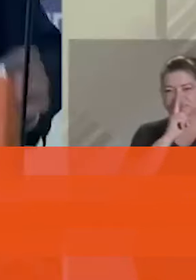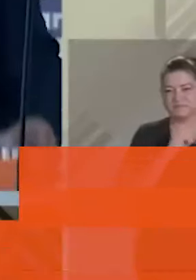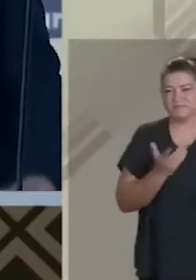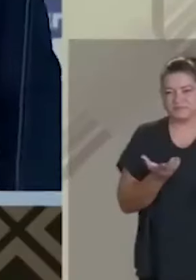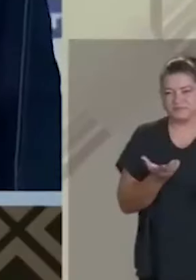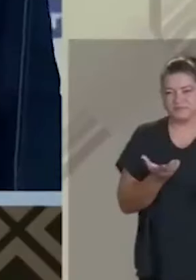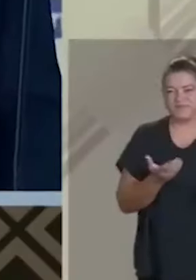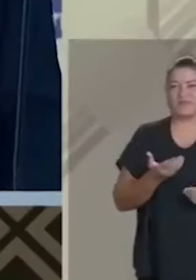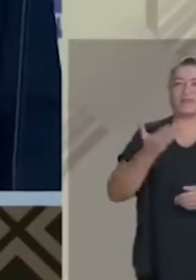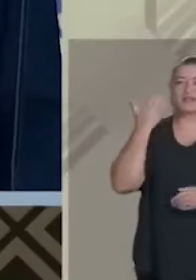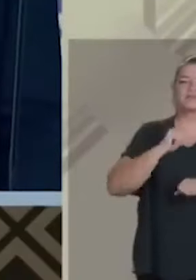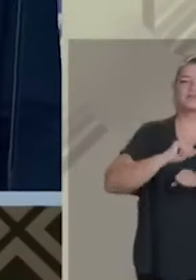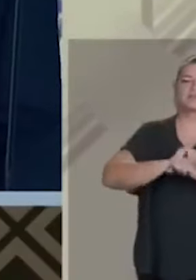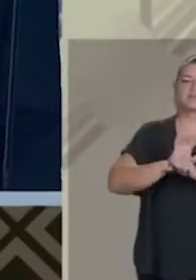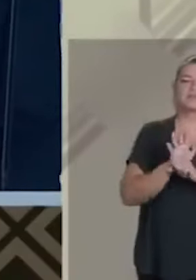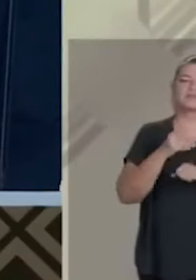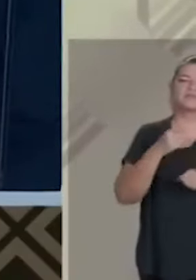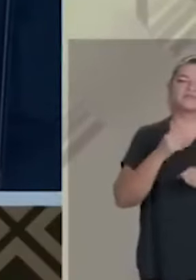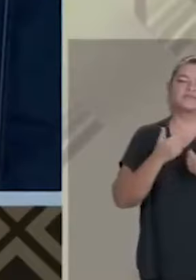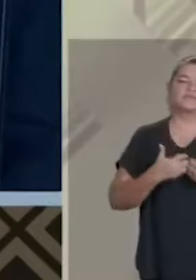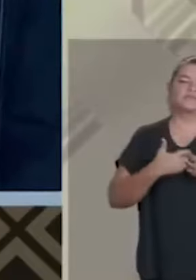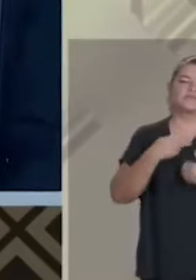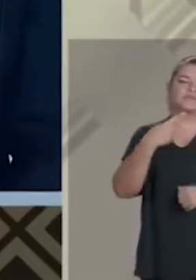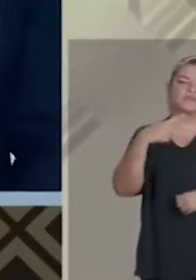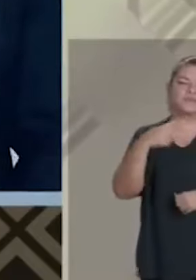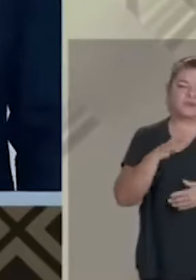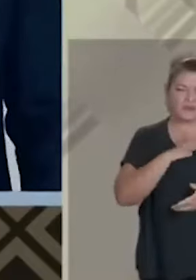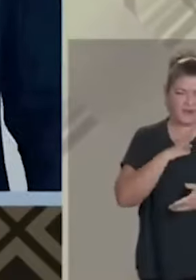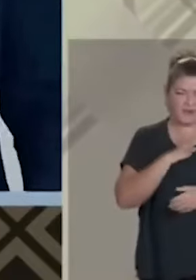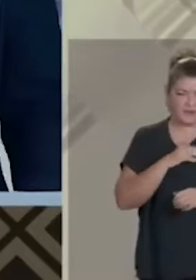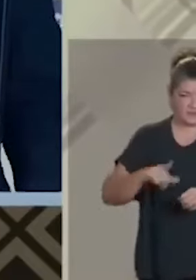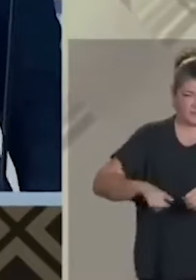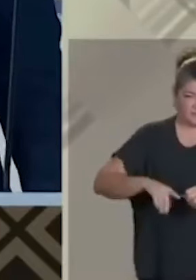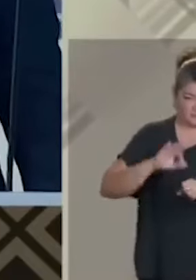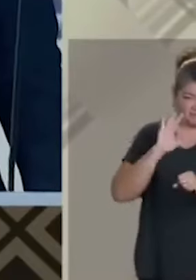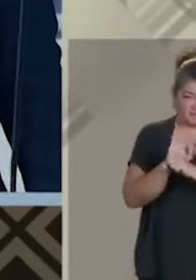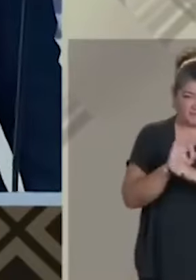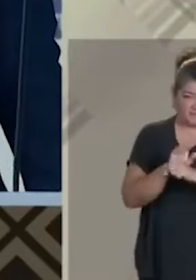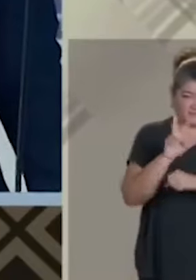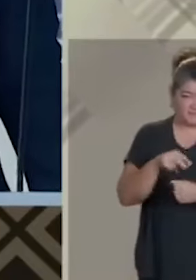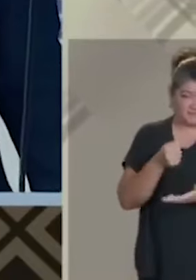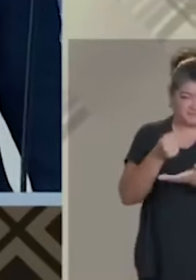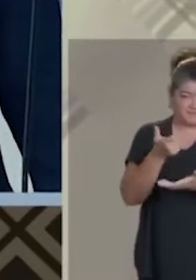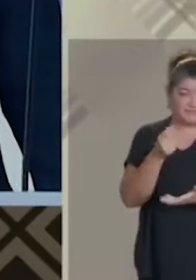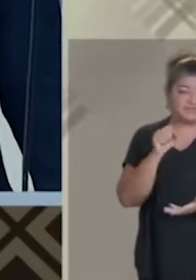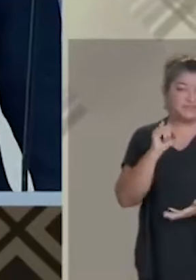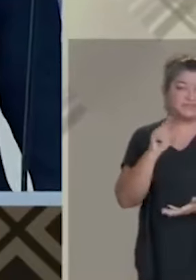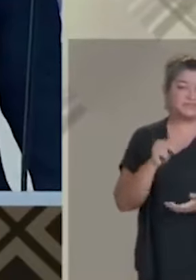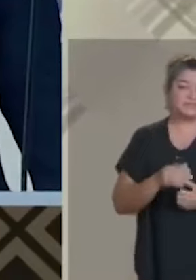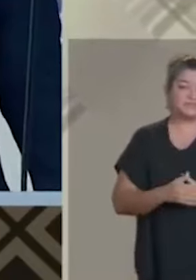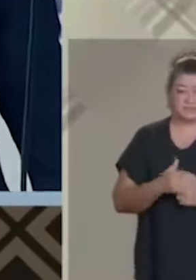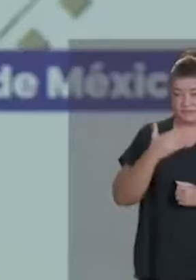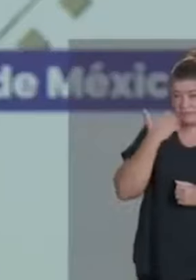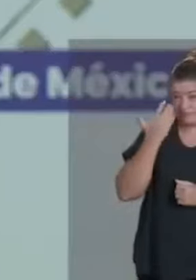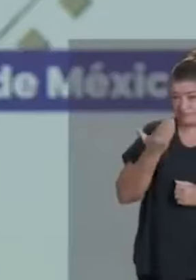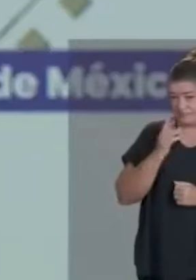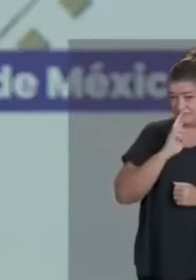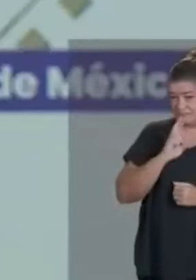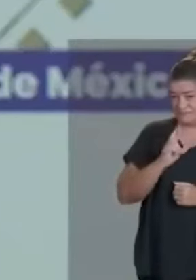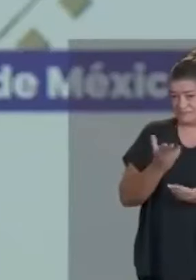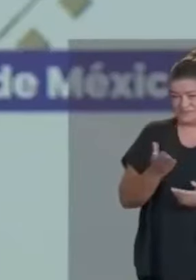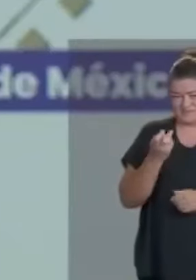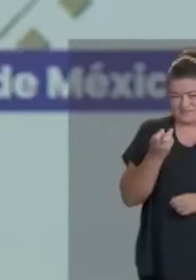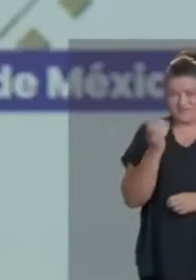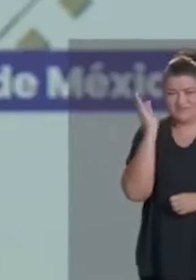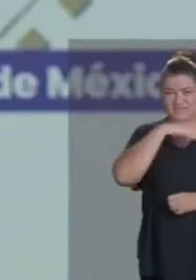pandemia. Falso. ¿Quiere responder, por favor? Es falso, pero vamos a ver algunas verdades. Fíjense, ¿recuerdan